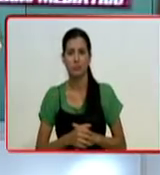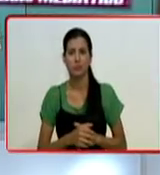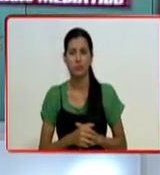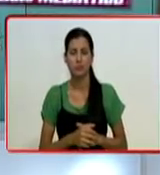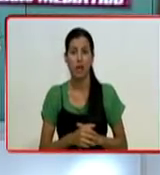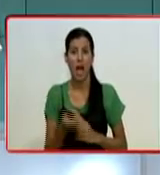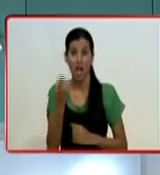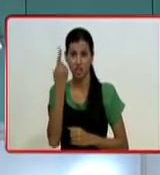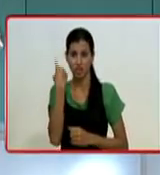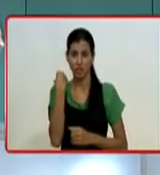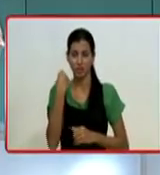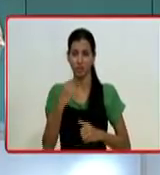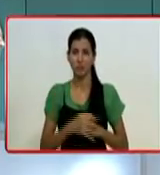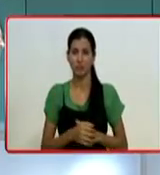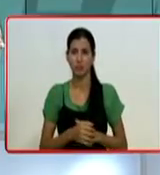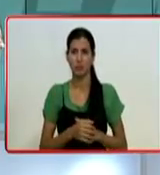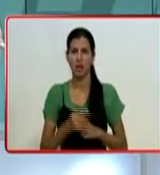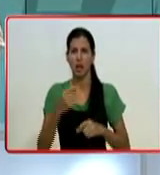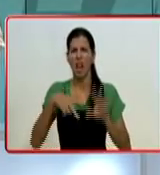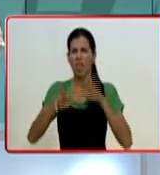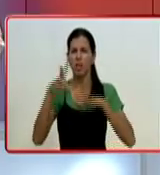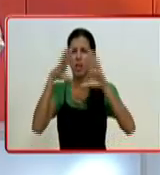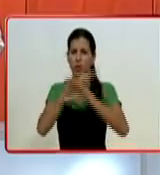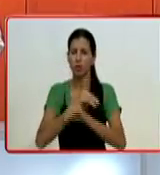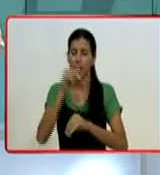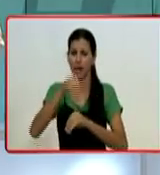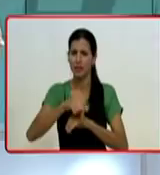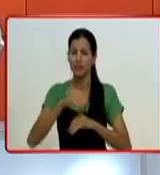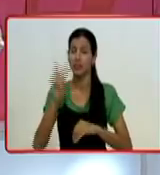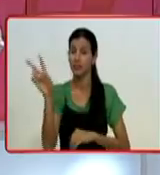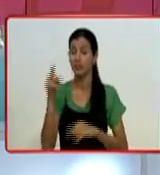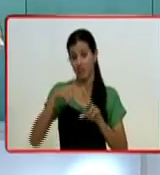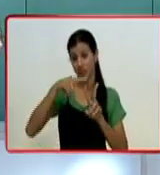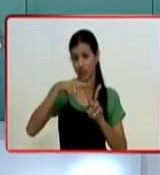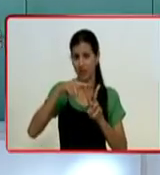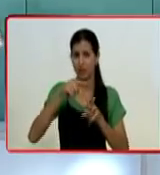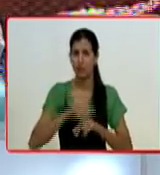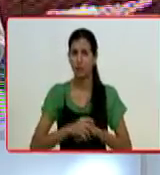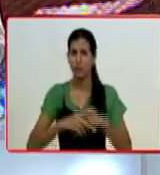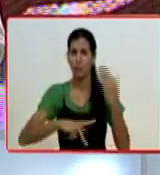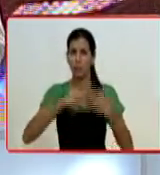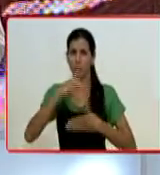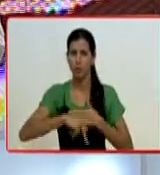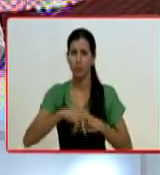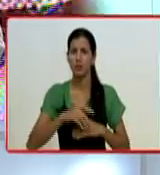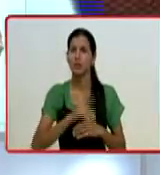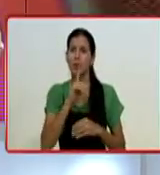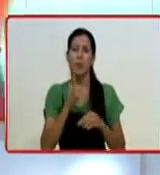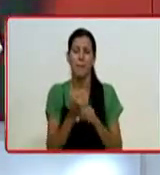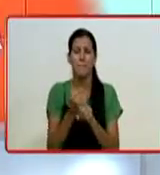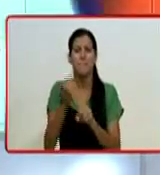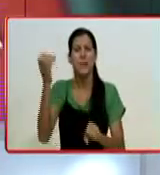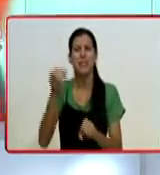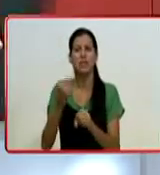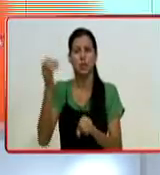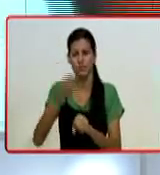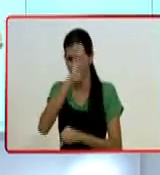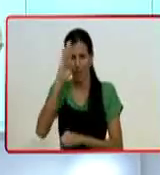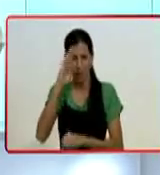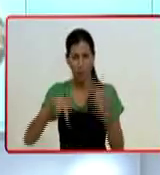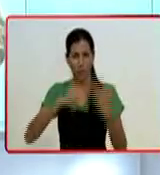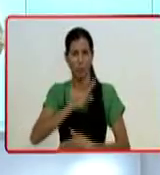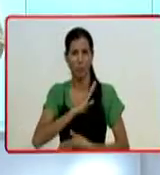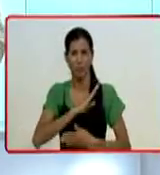que ayer, casi a medianoche, aquí en Venezolana de Televisión, a través del programa Con el Mazo Dando, fueron mostradas al país por